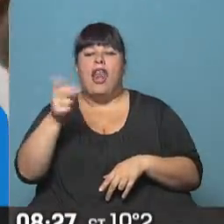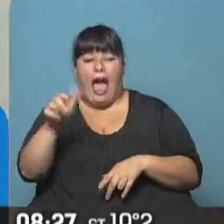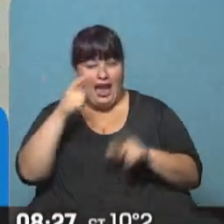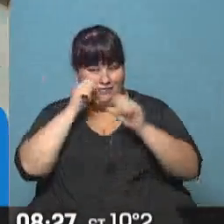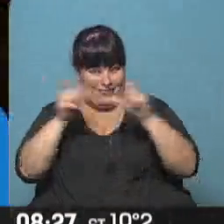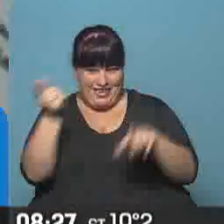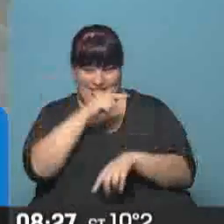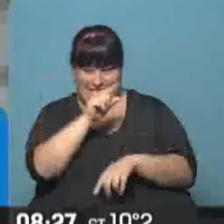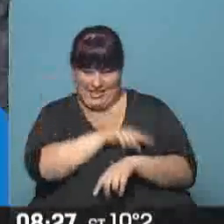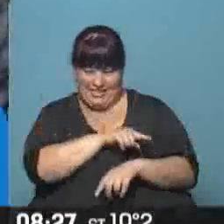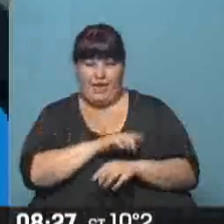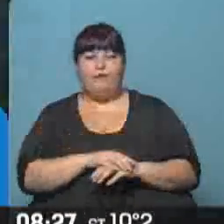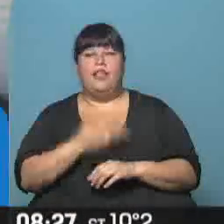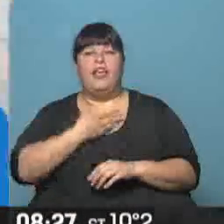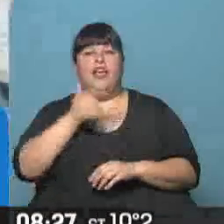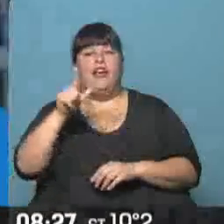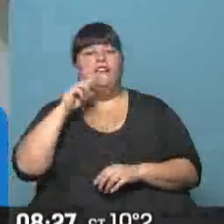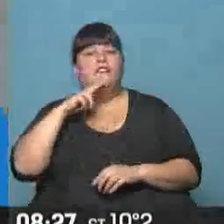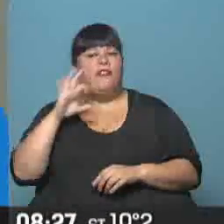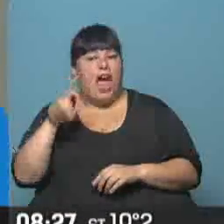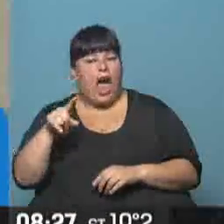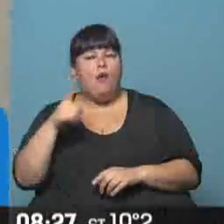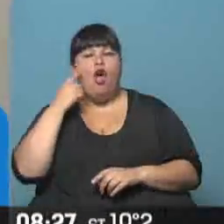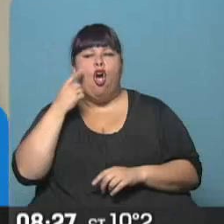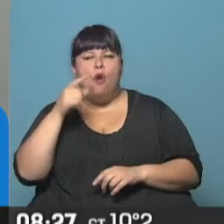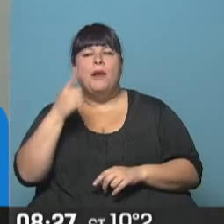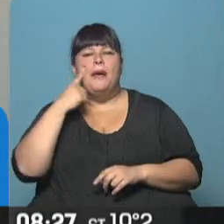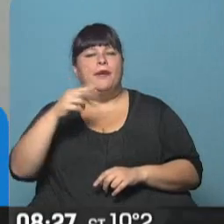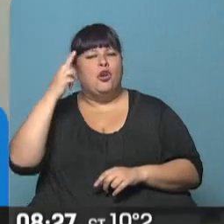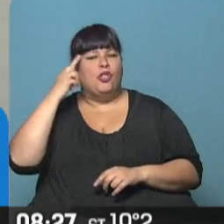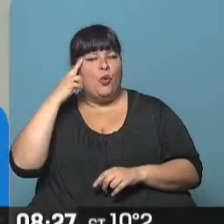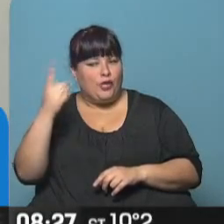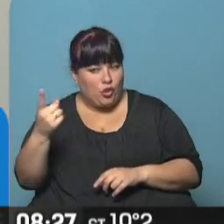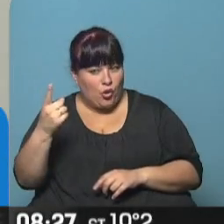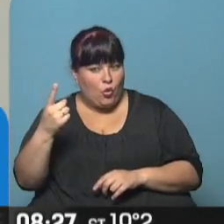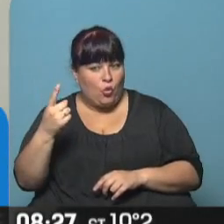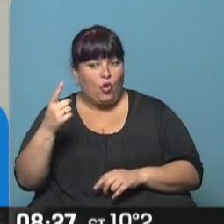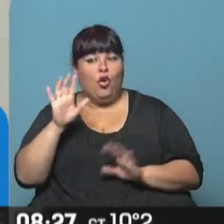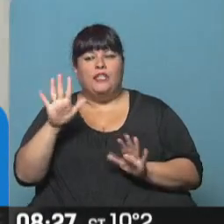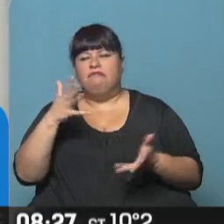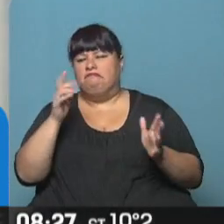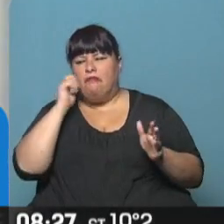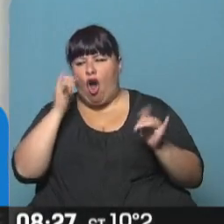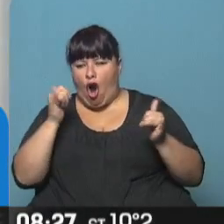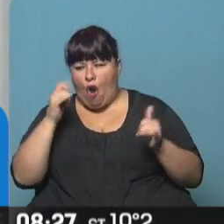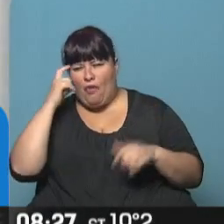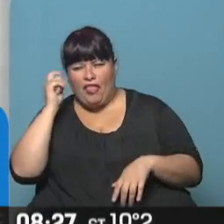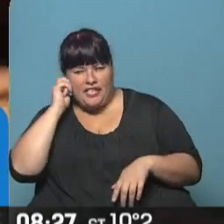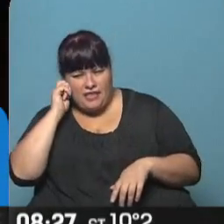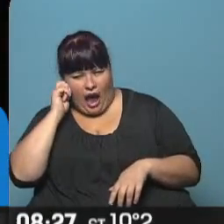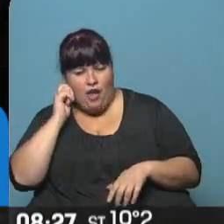que veíamos recién y con Flavio Cabobianco, un chico que en 1991, cuando tenía unos pocos años, 10